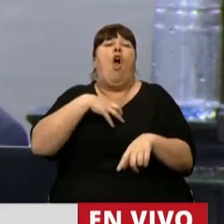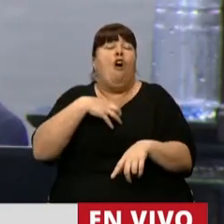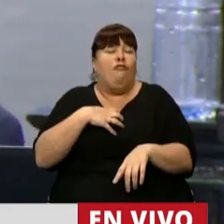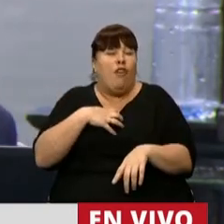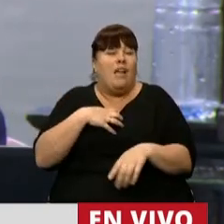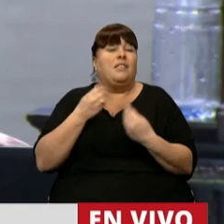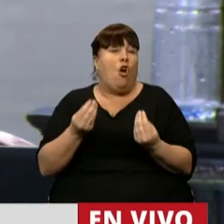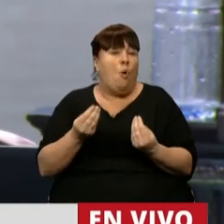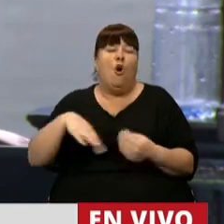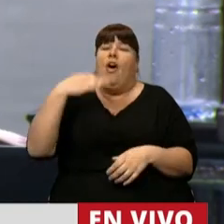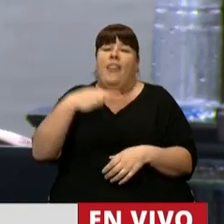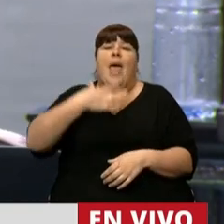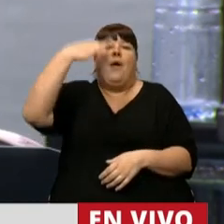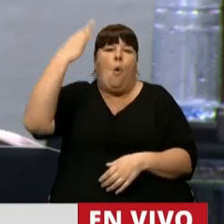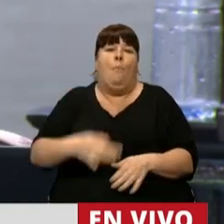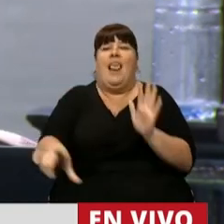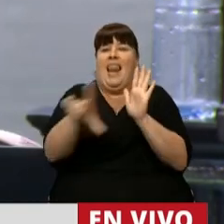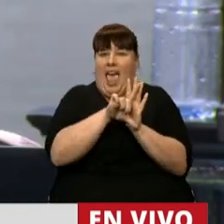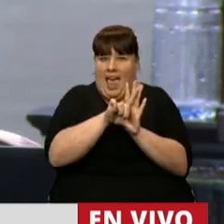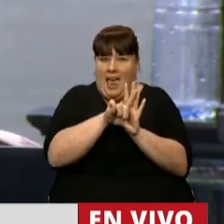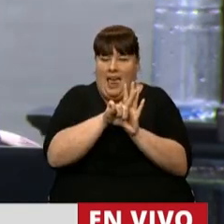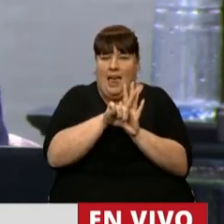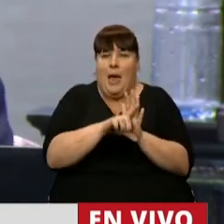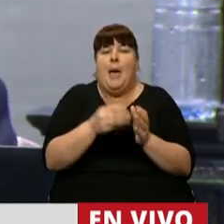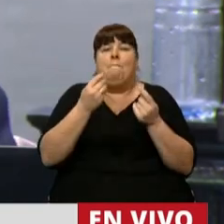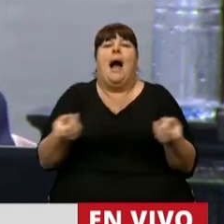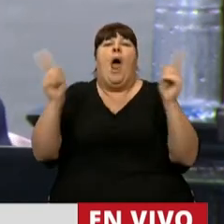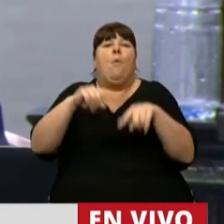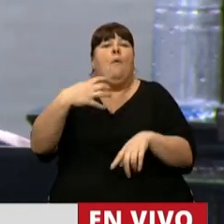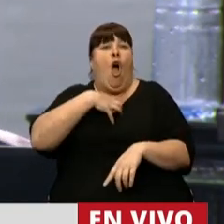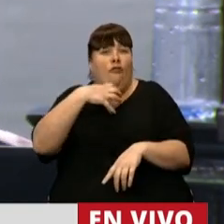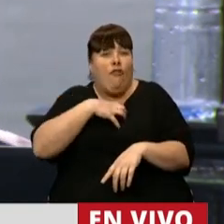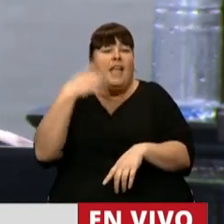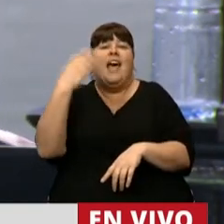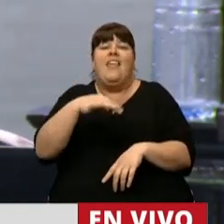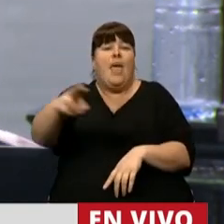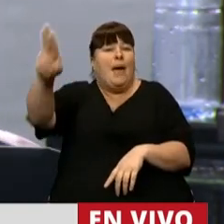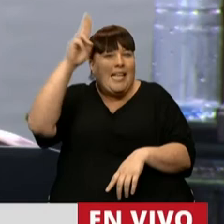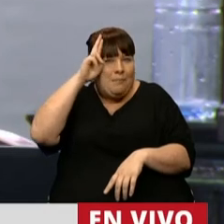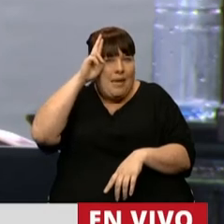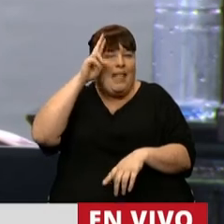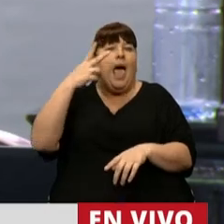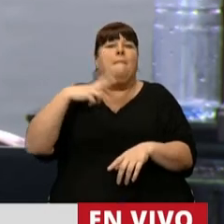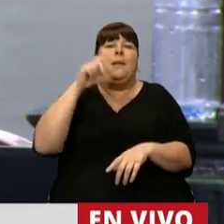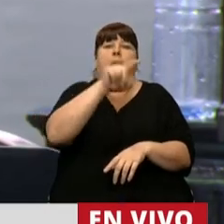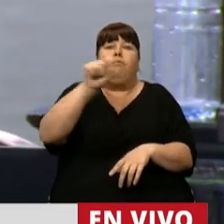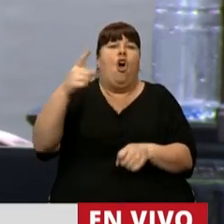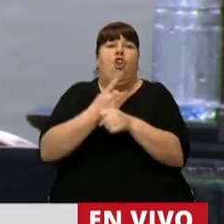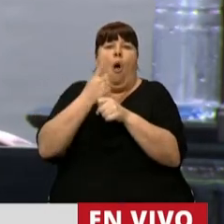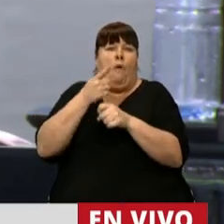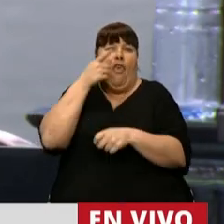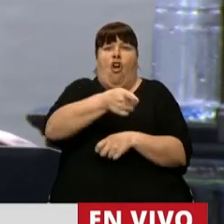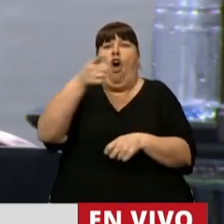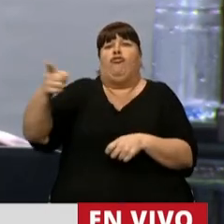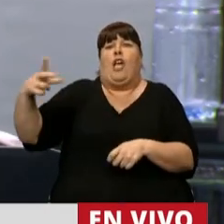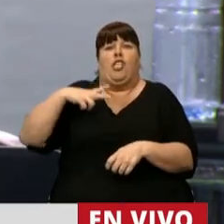señora presidenta, tenemos que cumplir con la ley. Para recuperar la confianza tenemos que respetar la propiedad privada. No podemos avanzar sobre